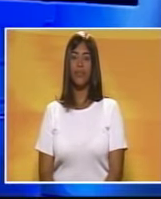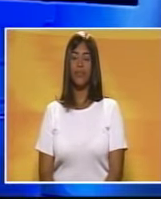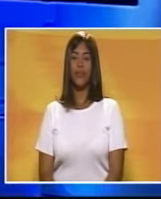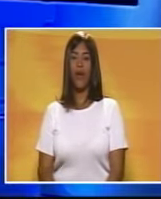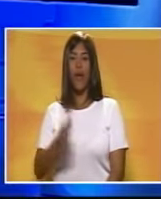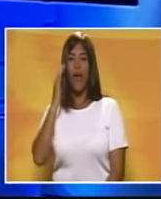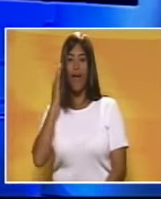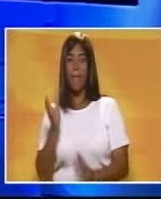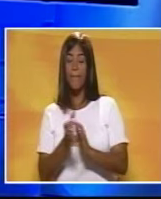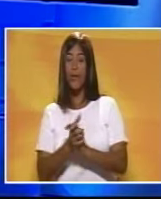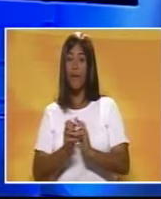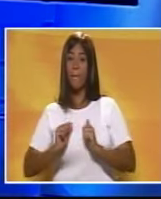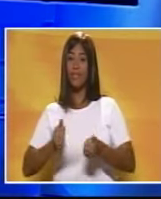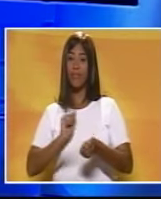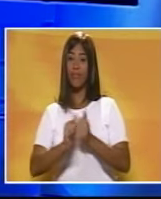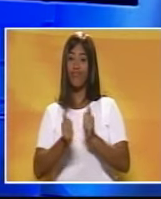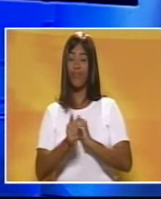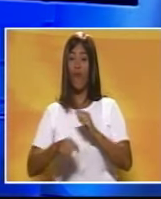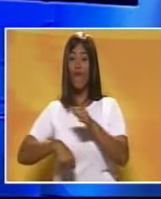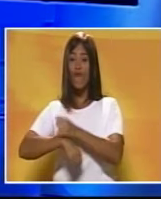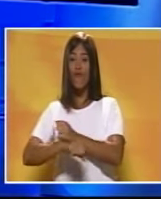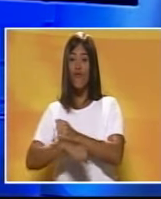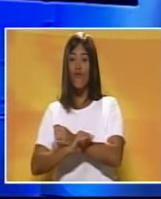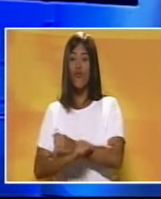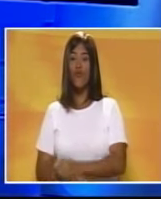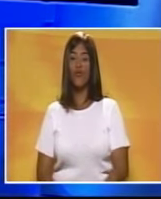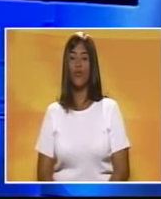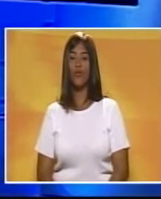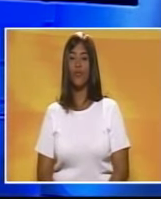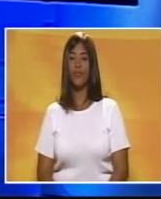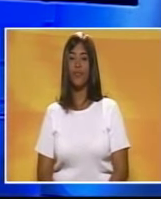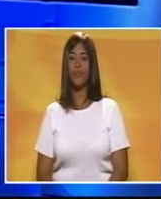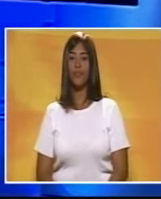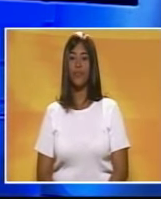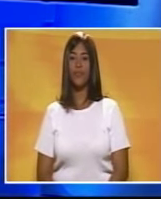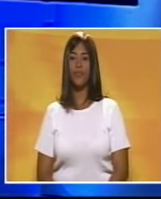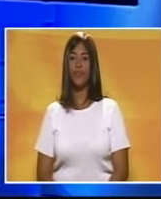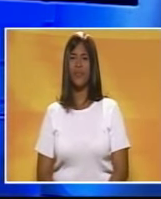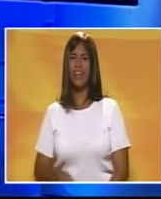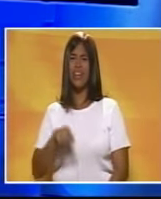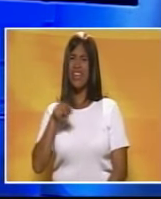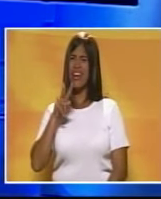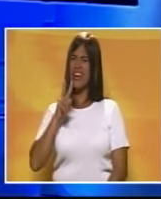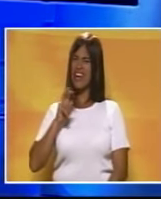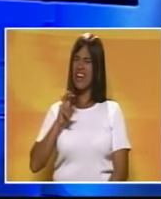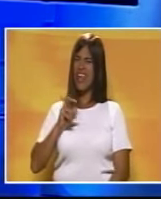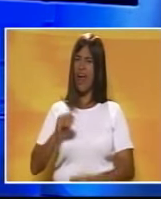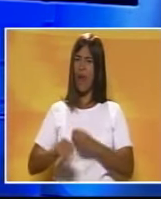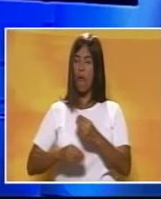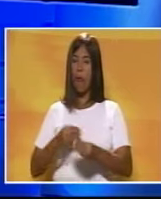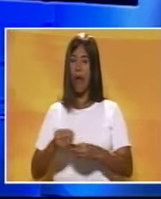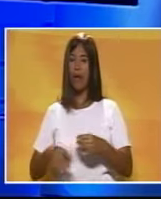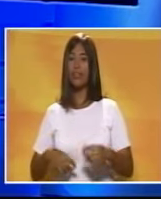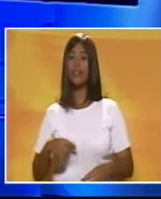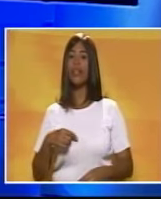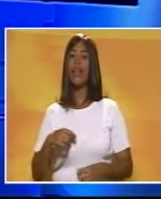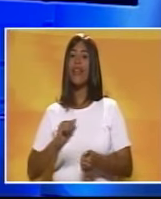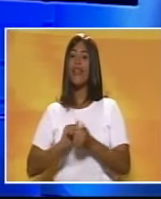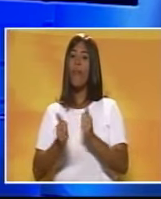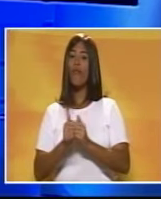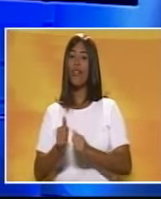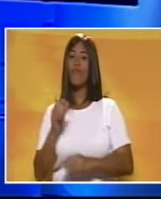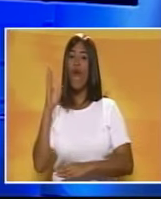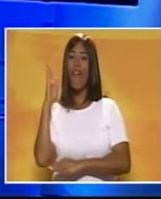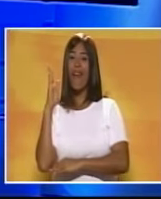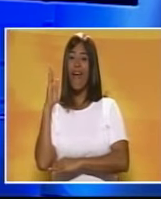Hola amigos, iniciamos los deportes con fútbol porque en una atípica y particular circunstancia Deportivo Lara jugó este